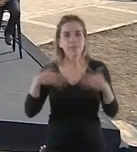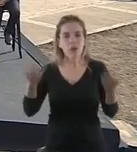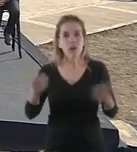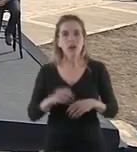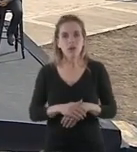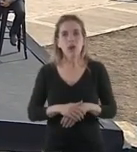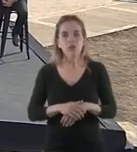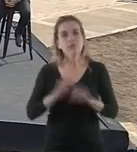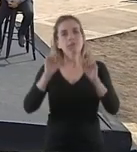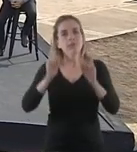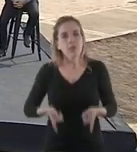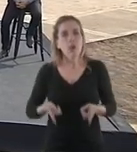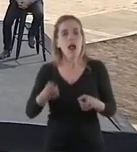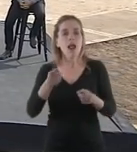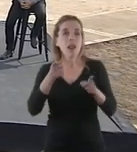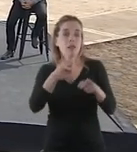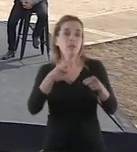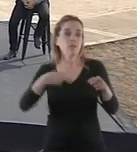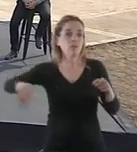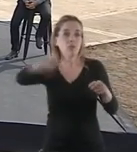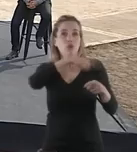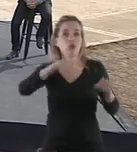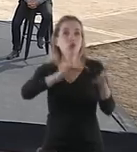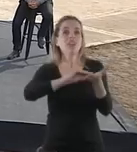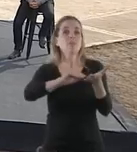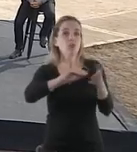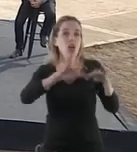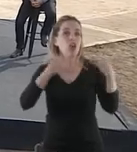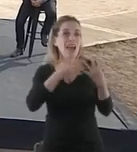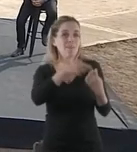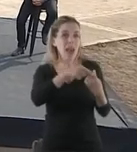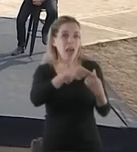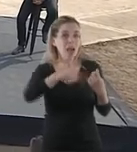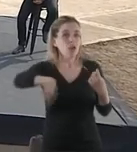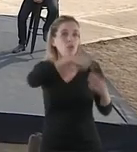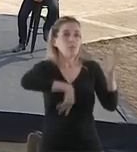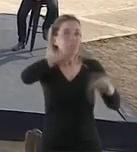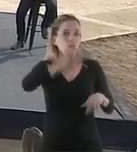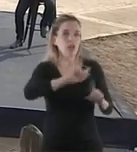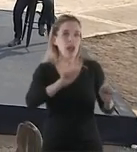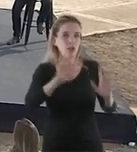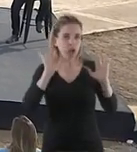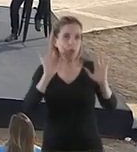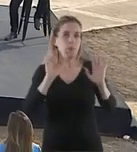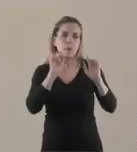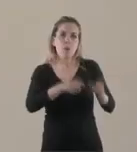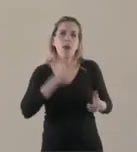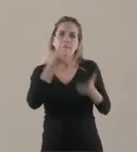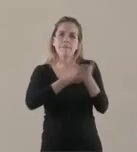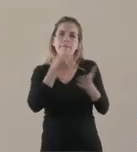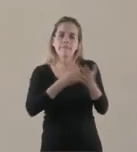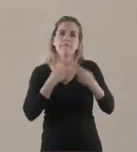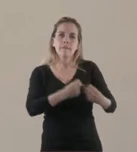y a pesar de que no tuvimos mayoría en diputados con un esfuerzo enorme